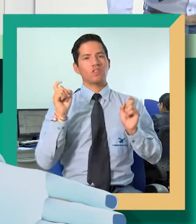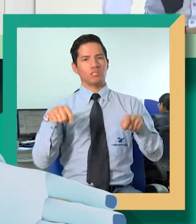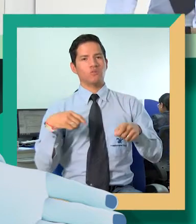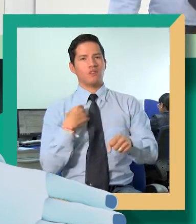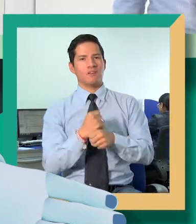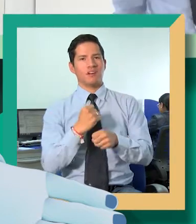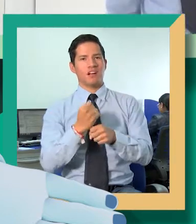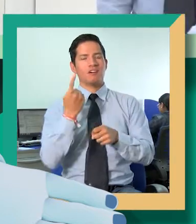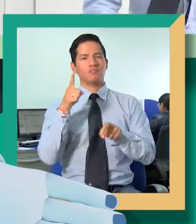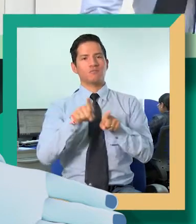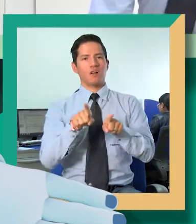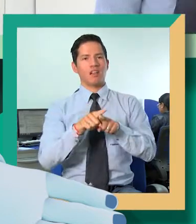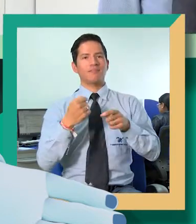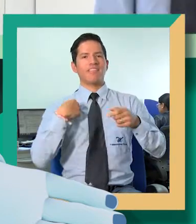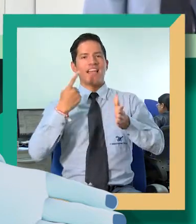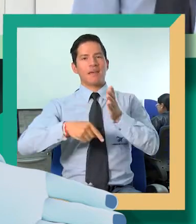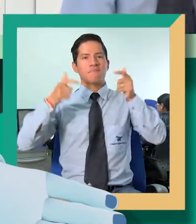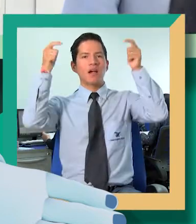para aquel trabajo.